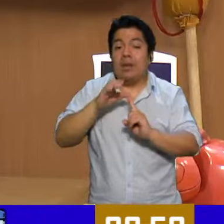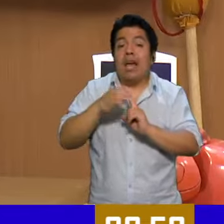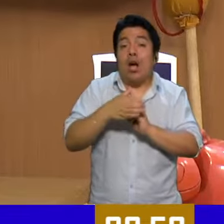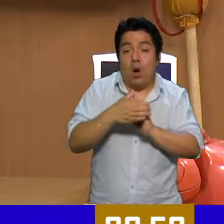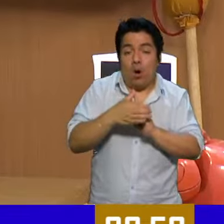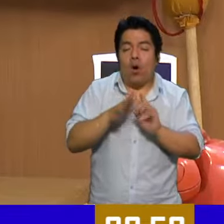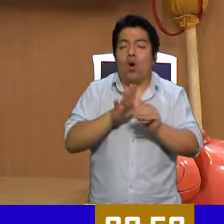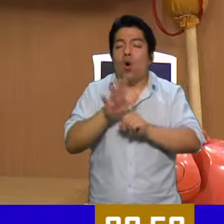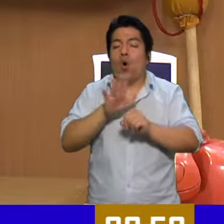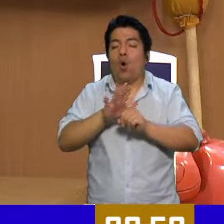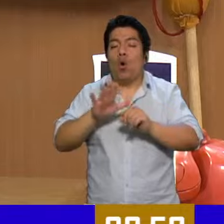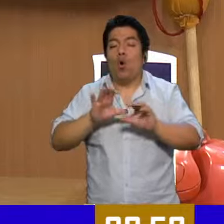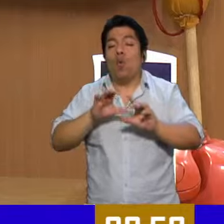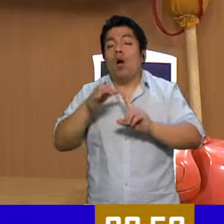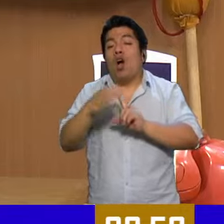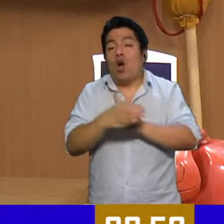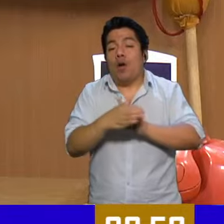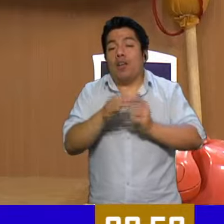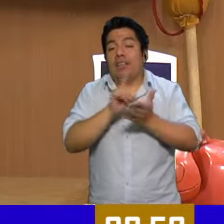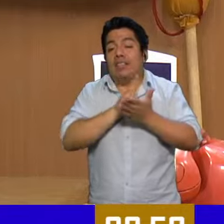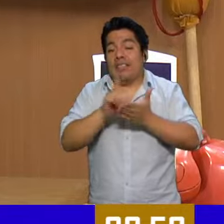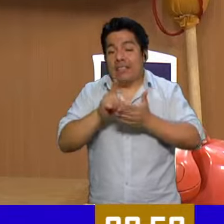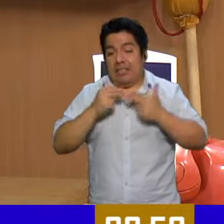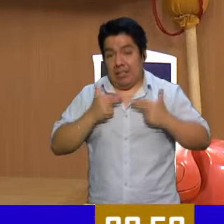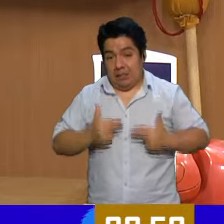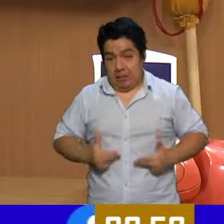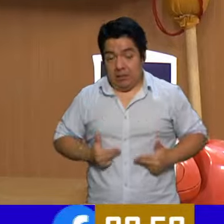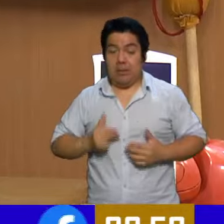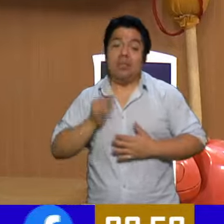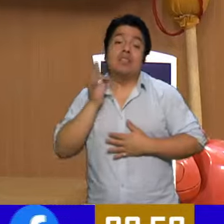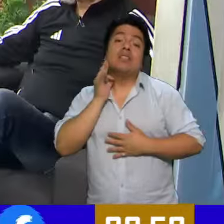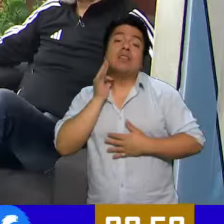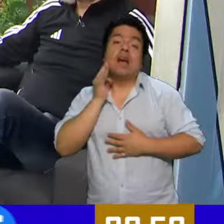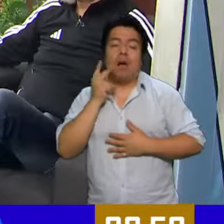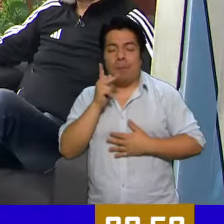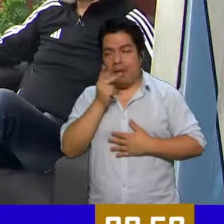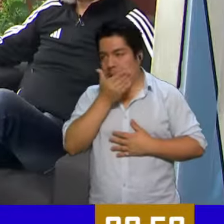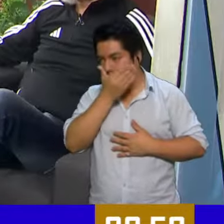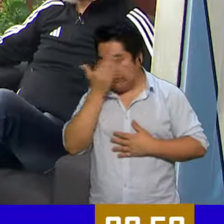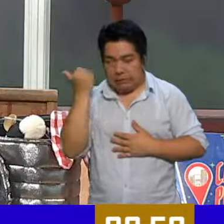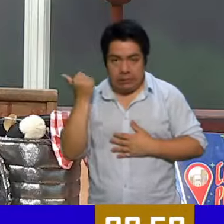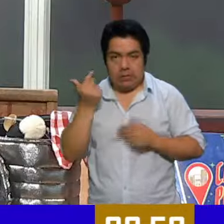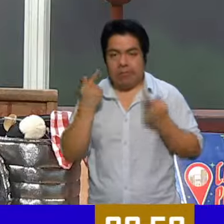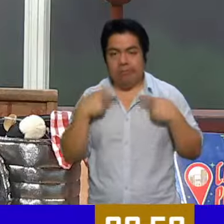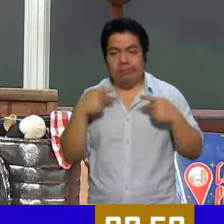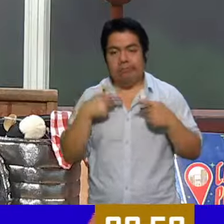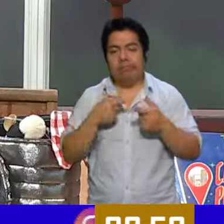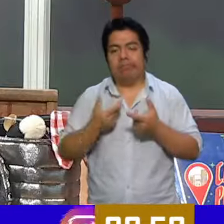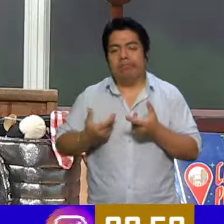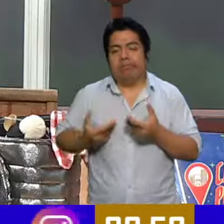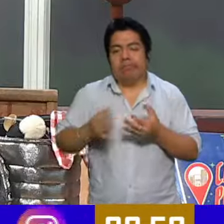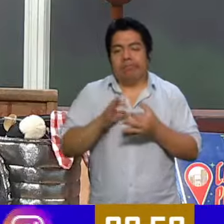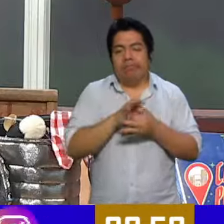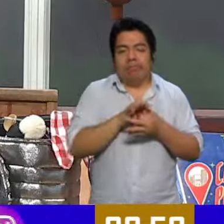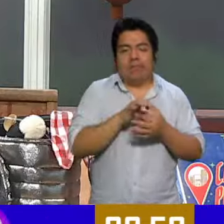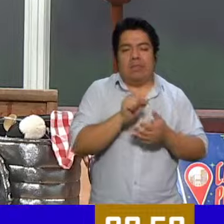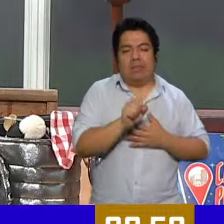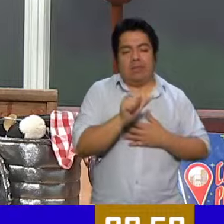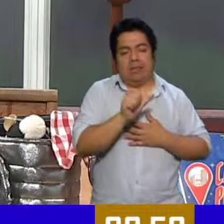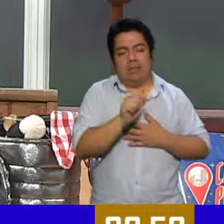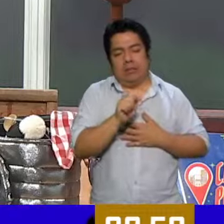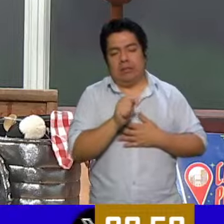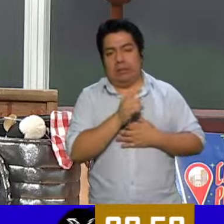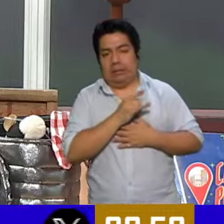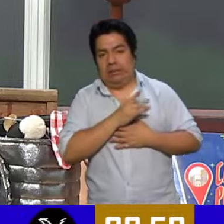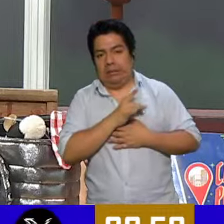humanos en materia fiscal. Y ajá, eso desafortunadamente se desconoce y por eso se cree que aquí están muy ligados al SAT y los veo con miedo.